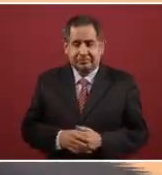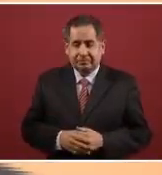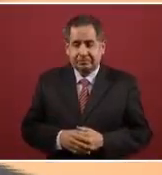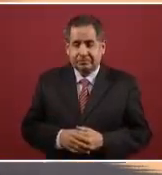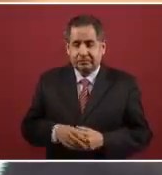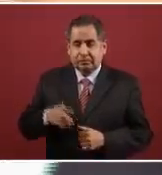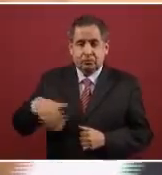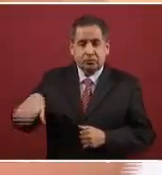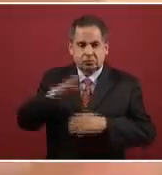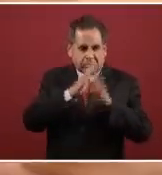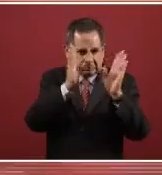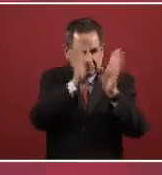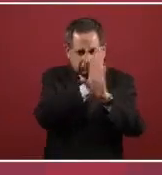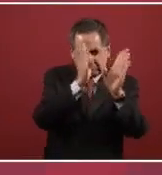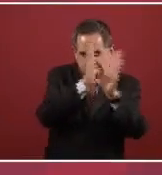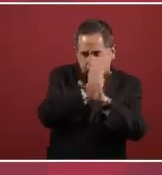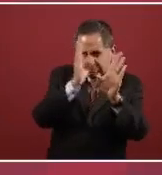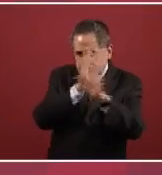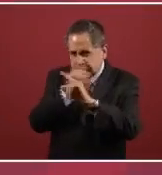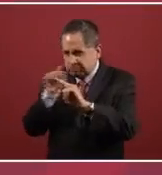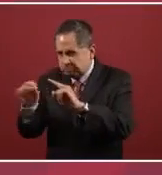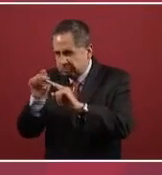Todo mundo espiaba.